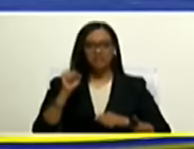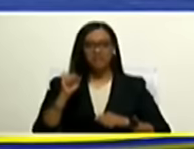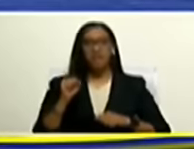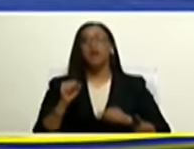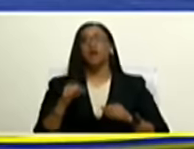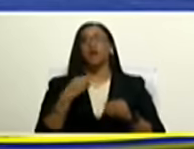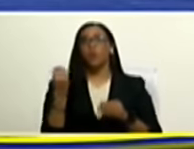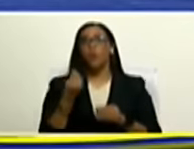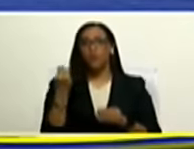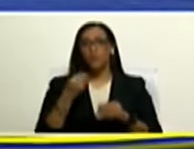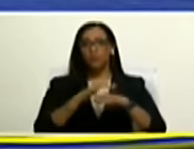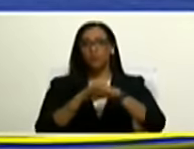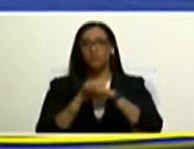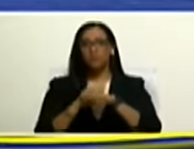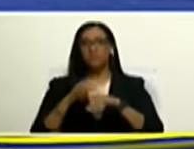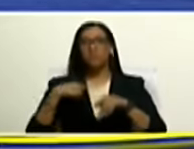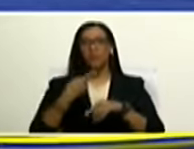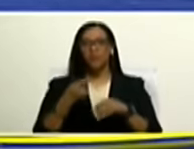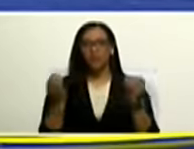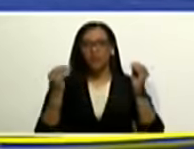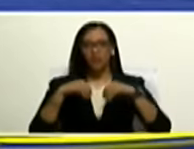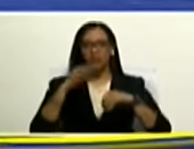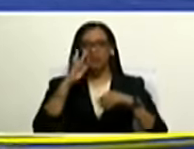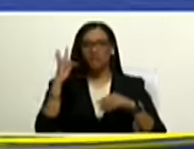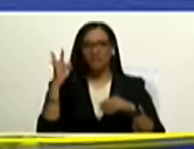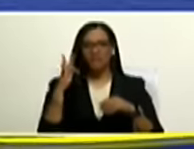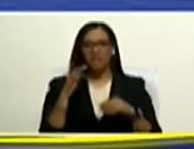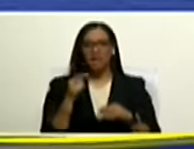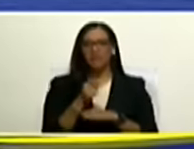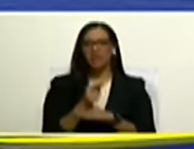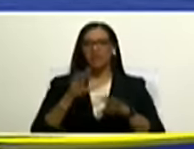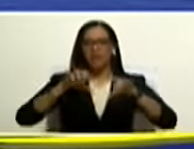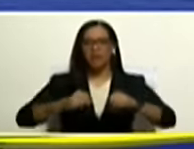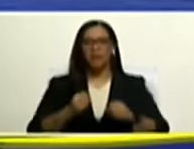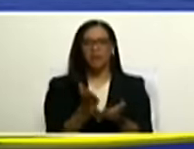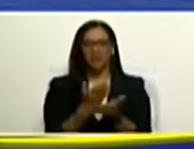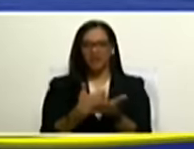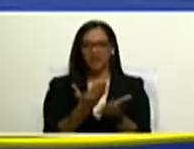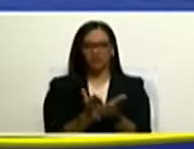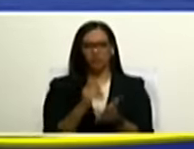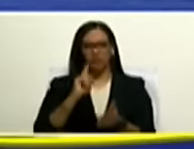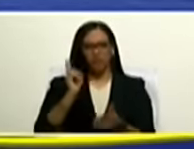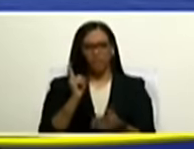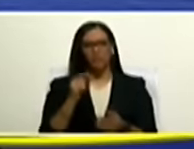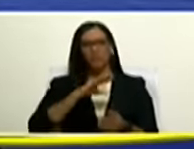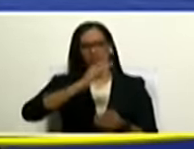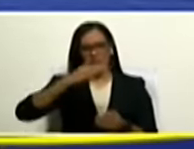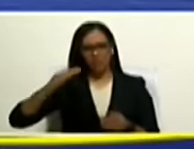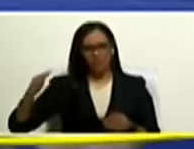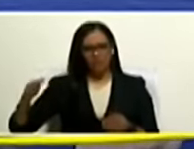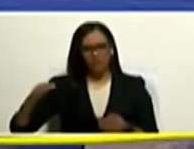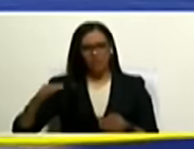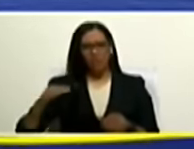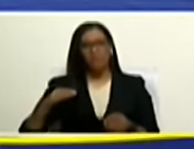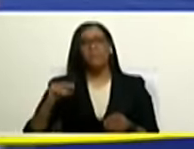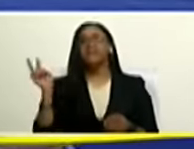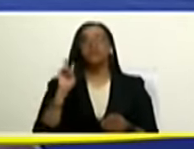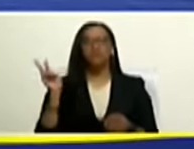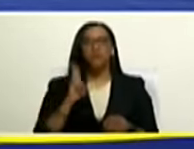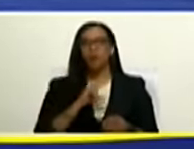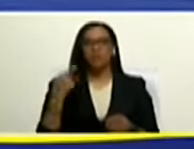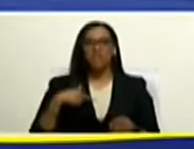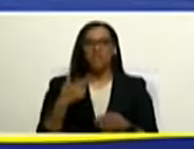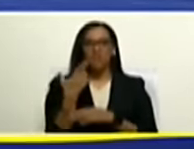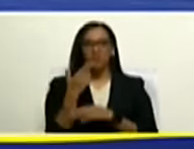del laudo de París amenazaron con invadirnos por varias partes, no solo la costa oriental. Venezuela no tenía